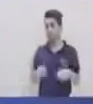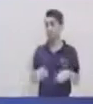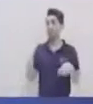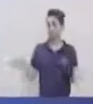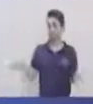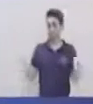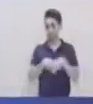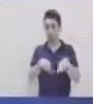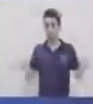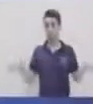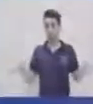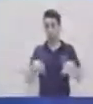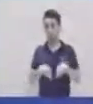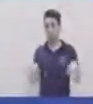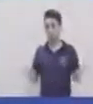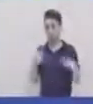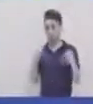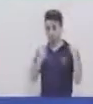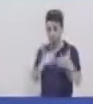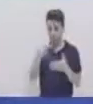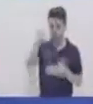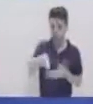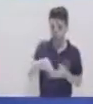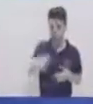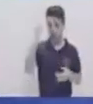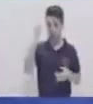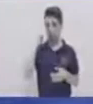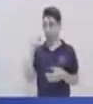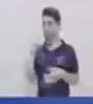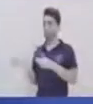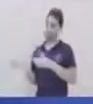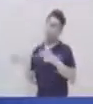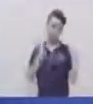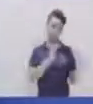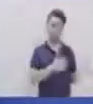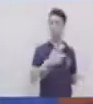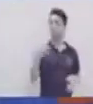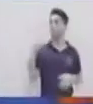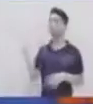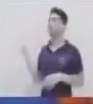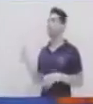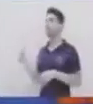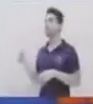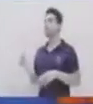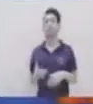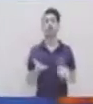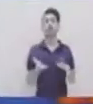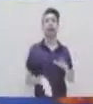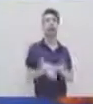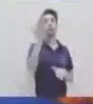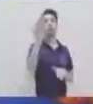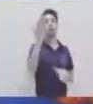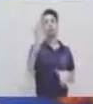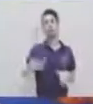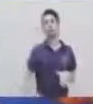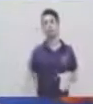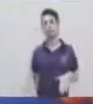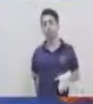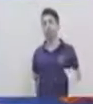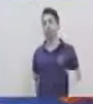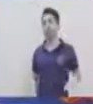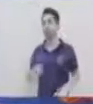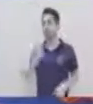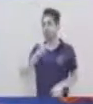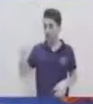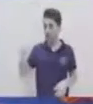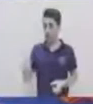5 repeticiones. Luego pasamos al siguiente ejercicio. Va a ser una elevación de piernas, derecha e